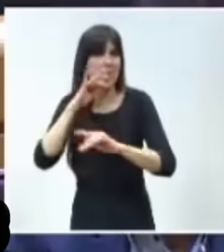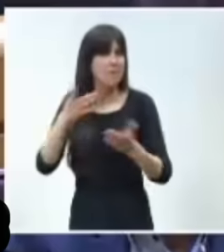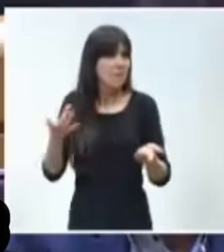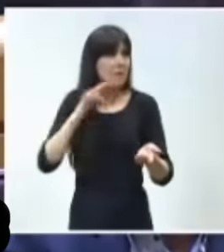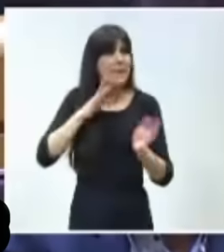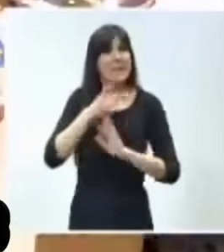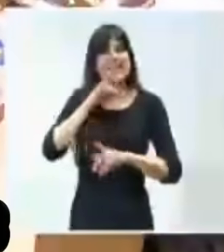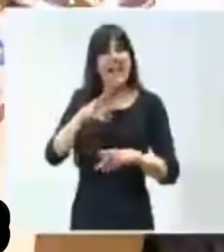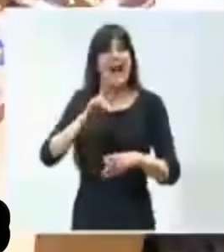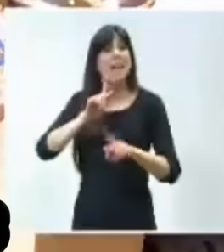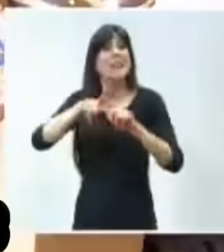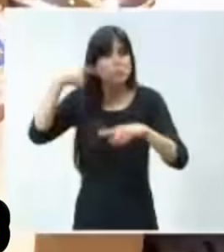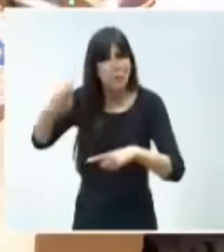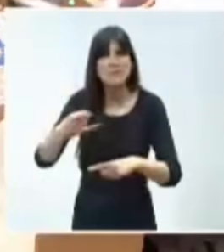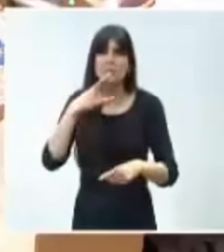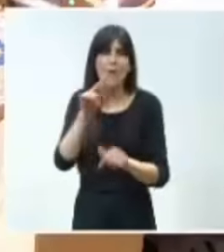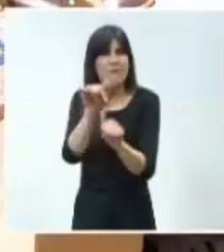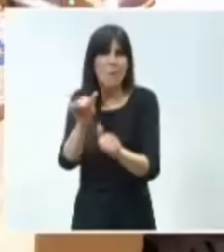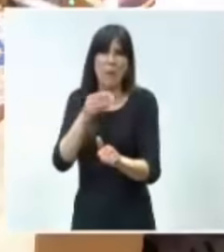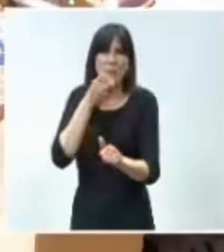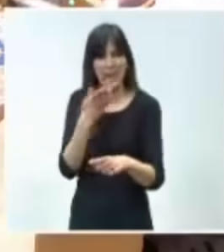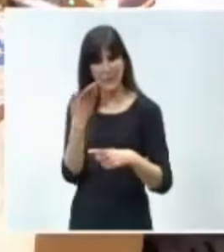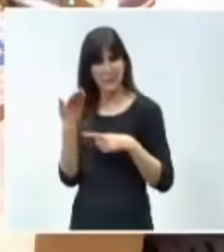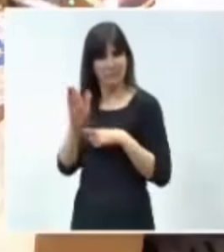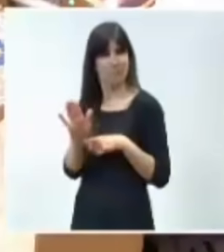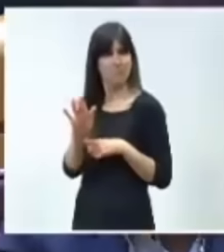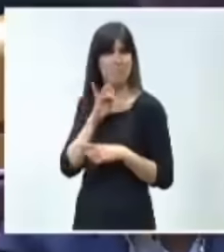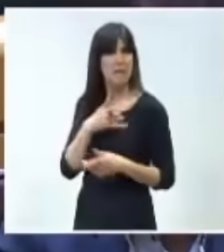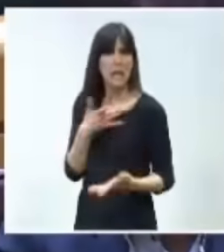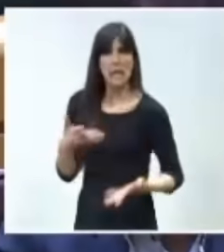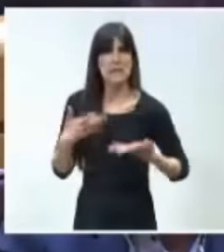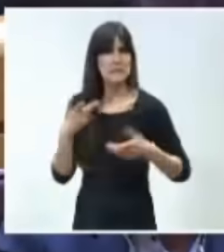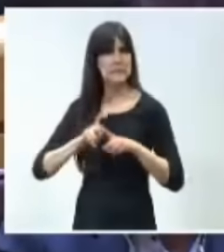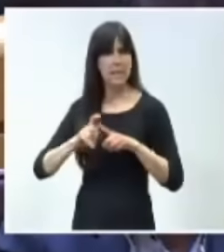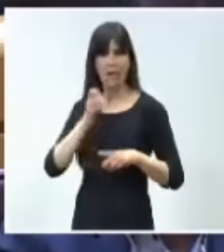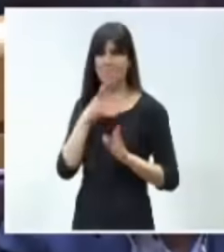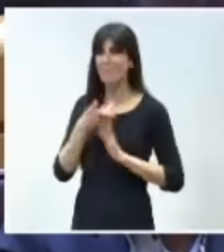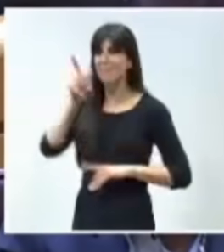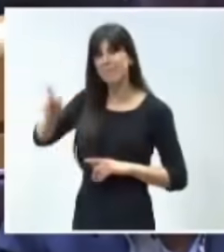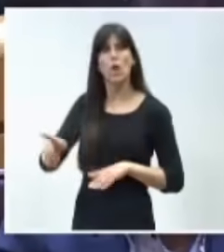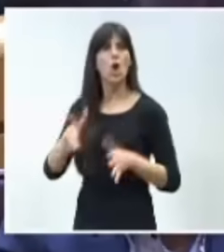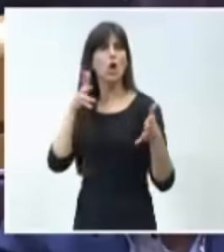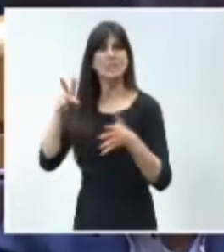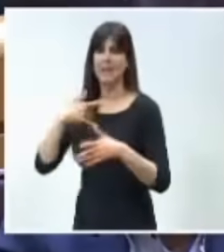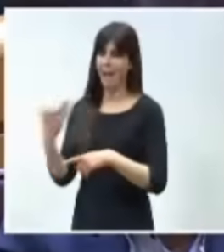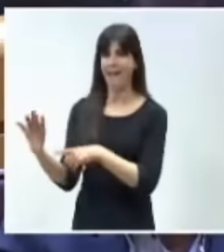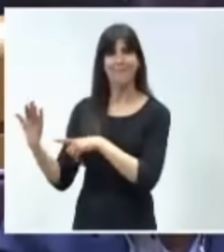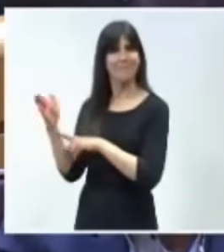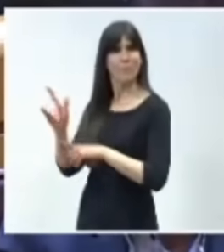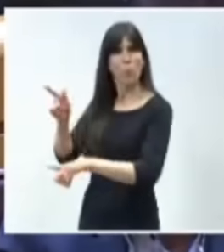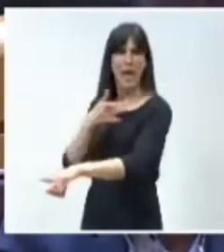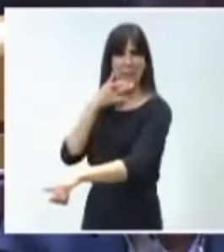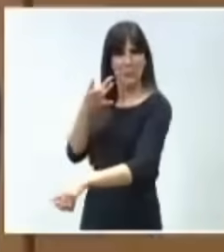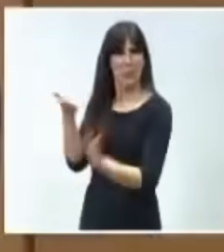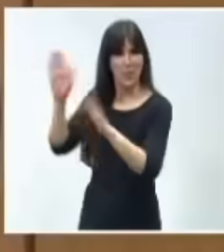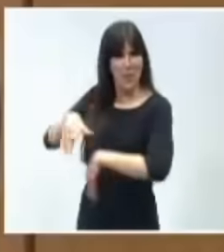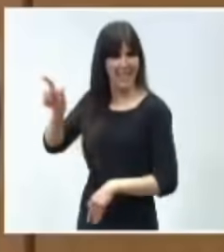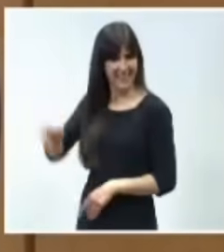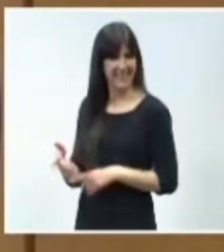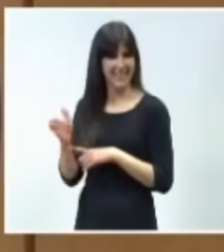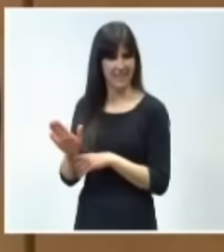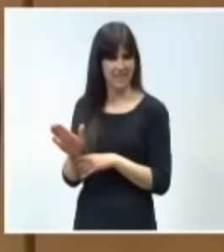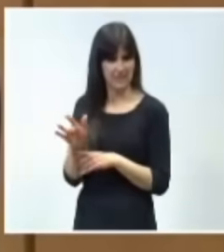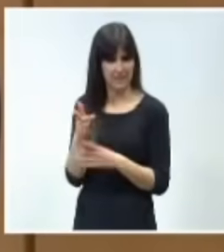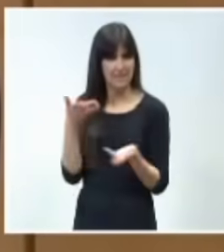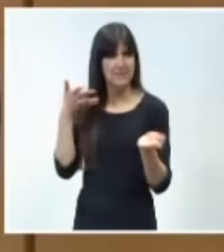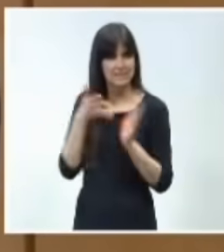su habitual buenas formas, clase y estilo, define una consejera como: os presento a una sinvergüenza. Señor ministro,